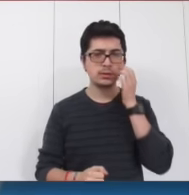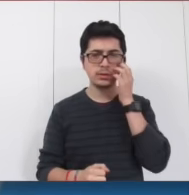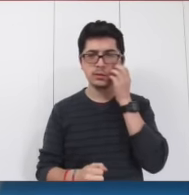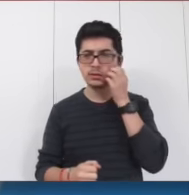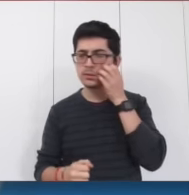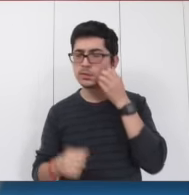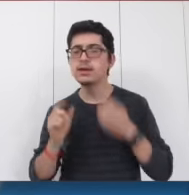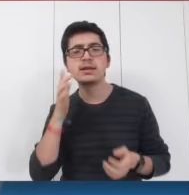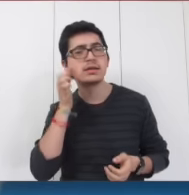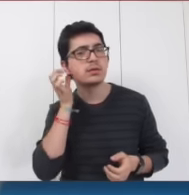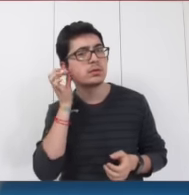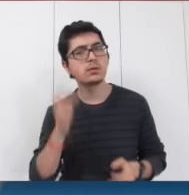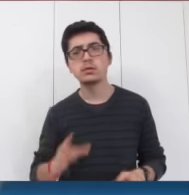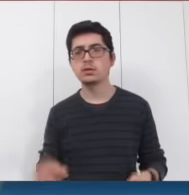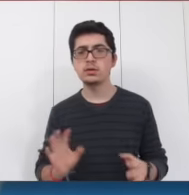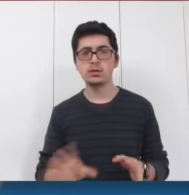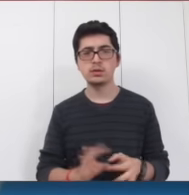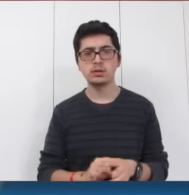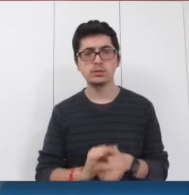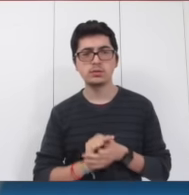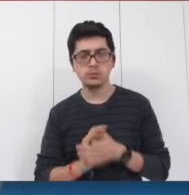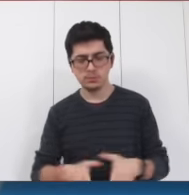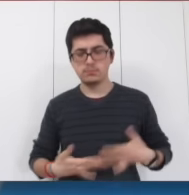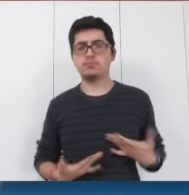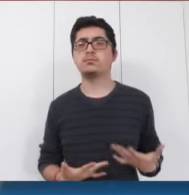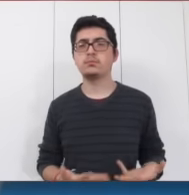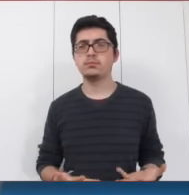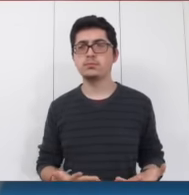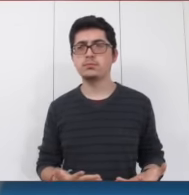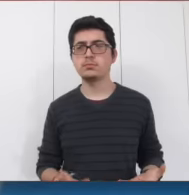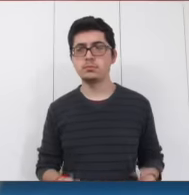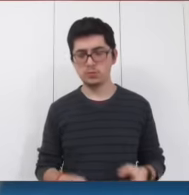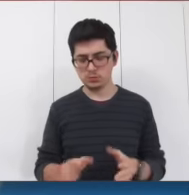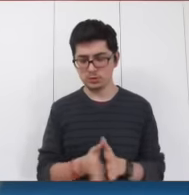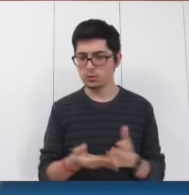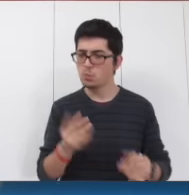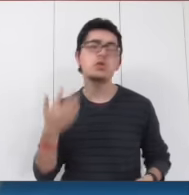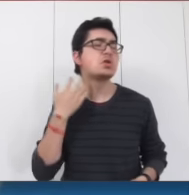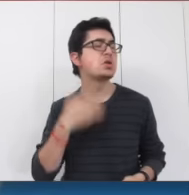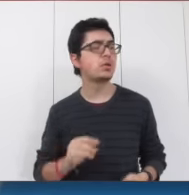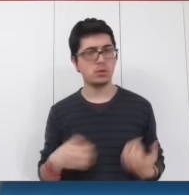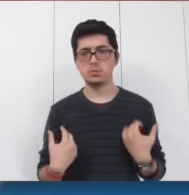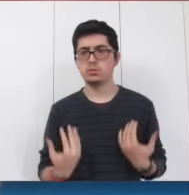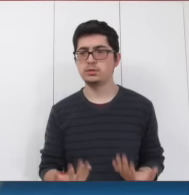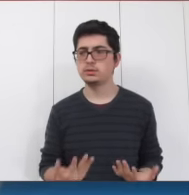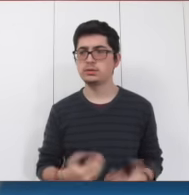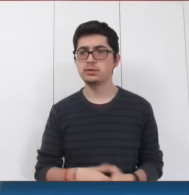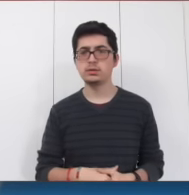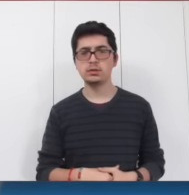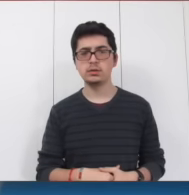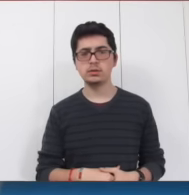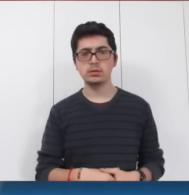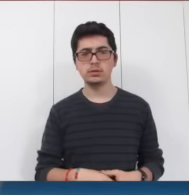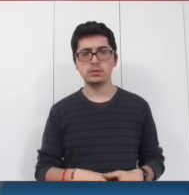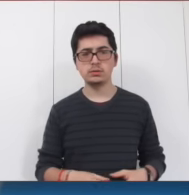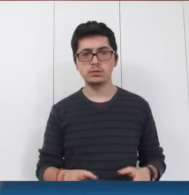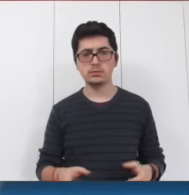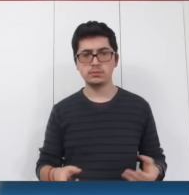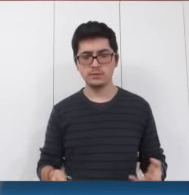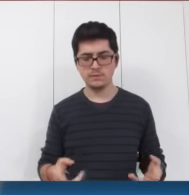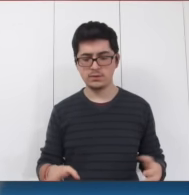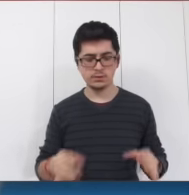en demostrar de que él puede ser una niña y puede sentirse como tal. Es un libro muy interesante que se los recomiendo bastante,